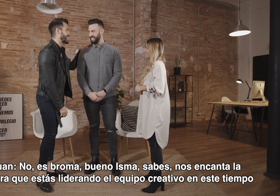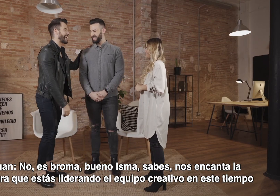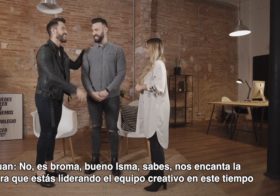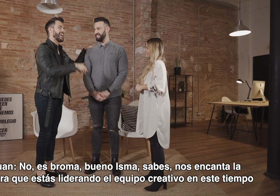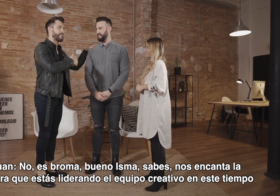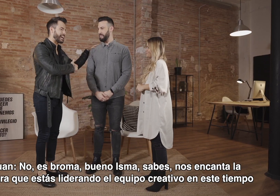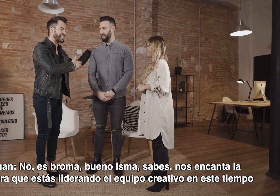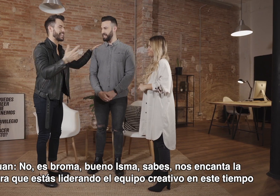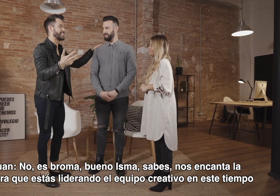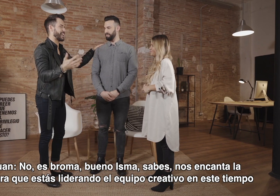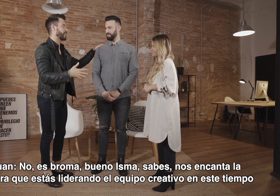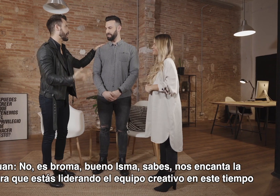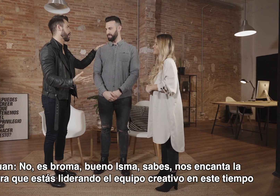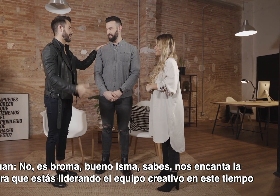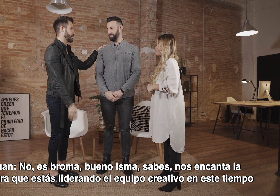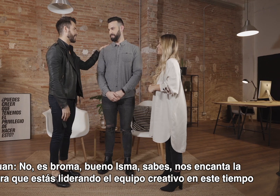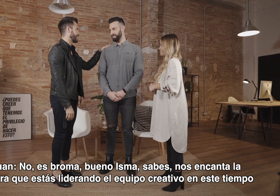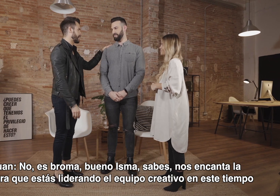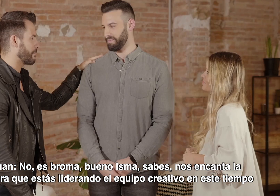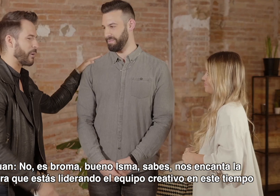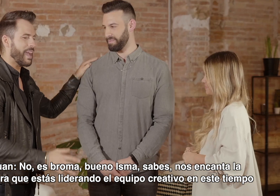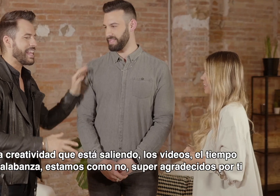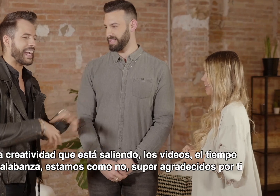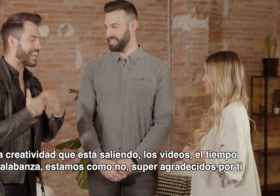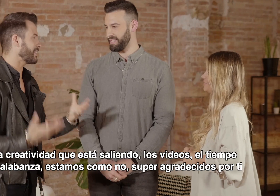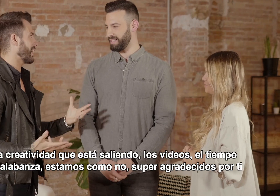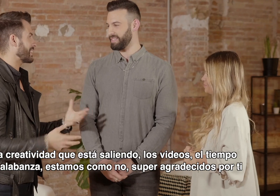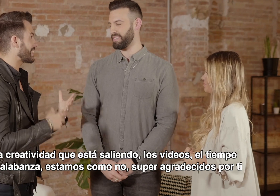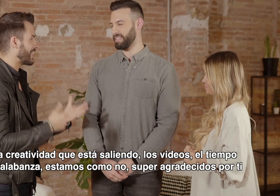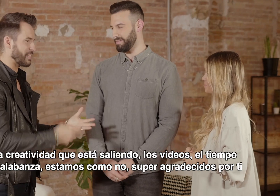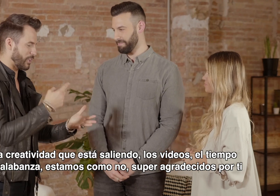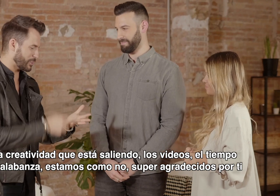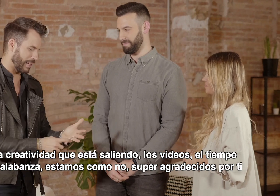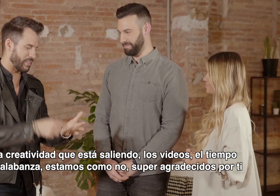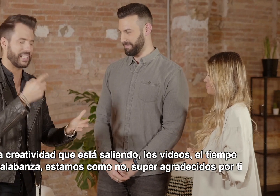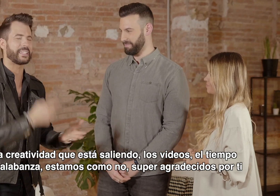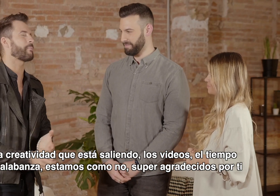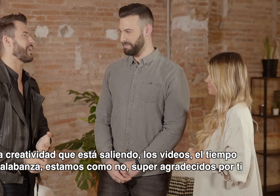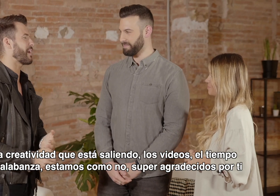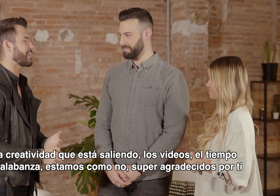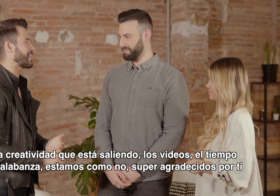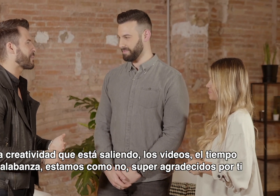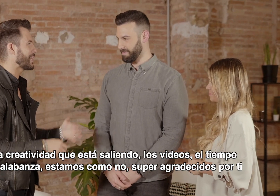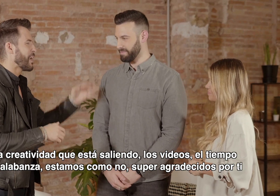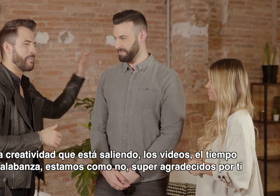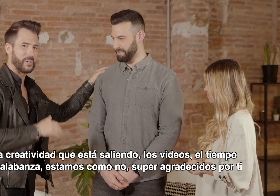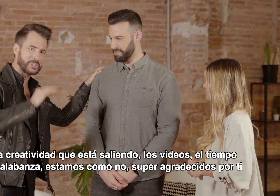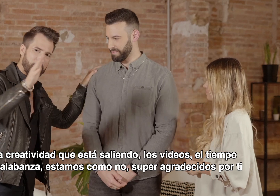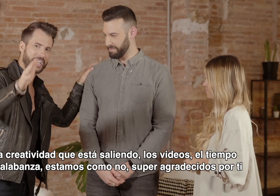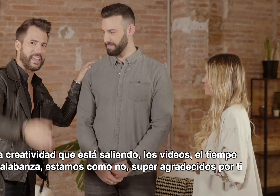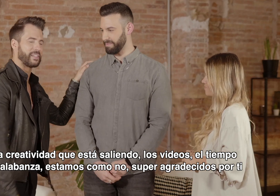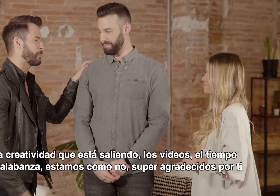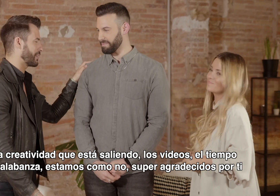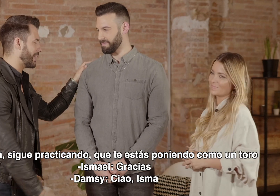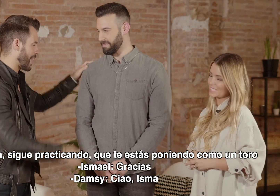Nos encanta la manera en que estás liderando el equipo creativo en este tiempo, la creatividad que está saliendo, los vídeos, el tiempo de alabanza. Estamos como nos